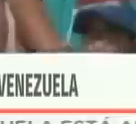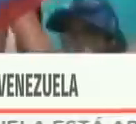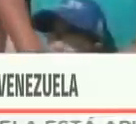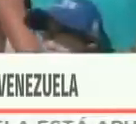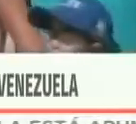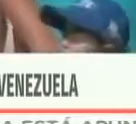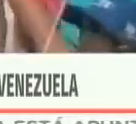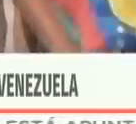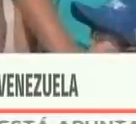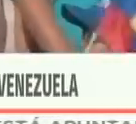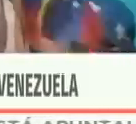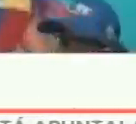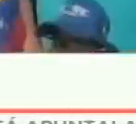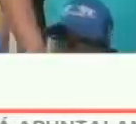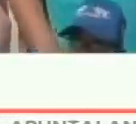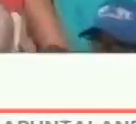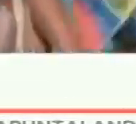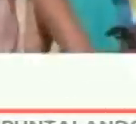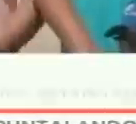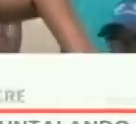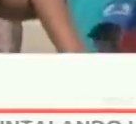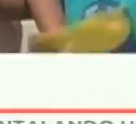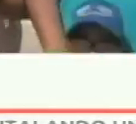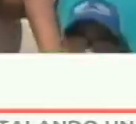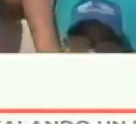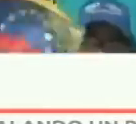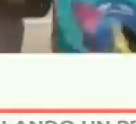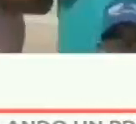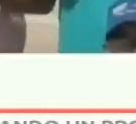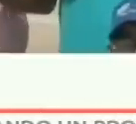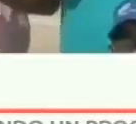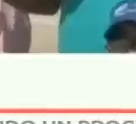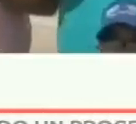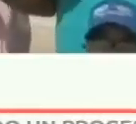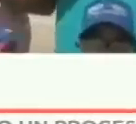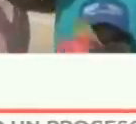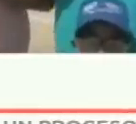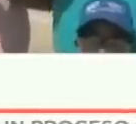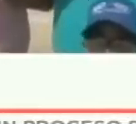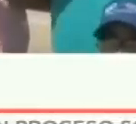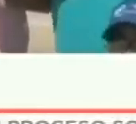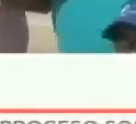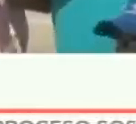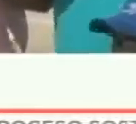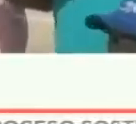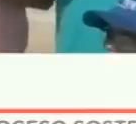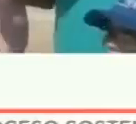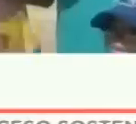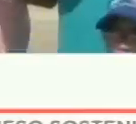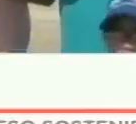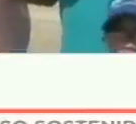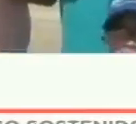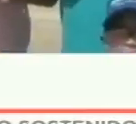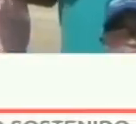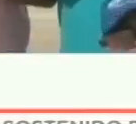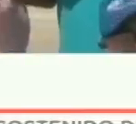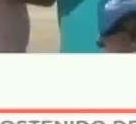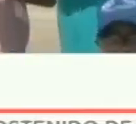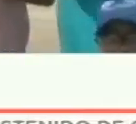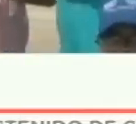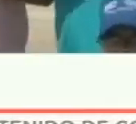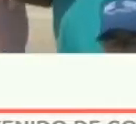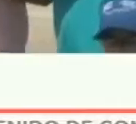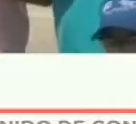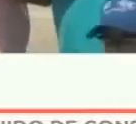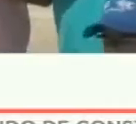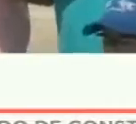Muy buenas tardes, presidente Nicolás Maduro. Desde acá, desde Cumaná, el estado Sucre, la tierra del gran